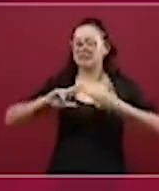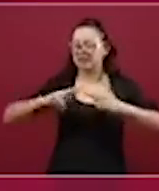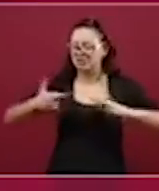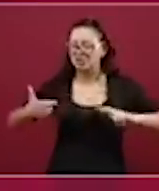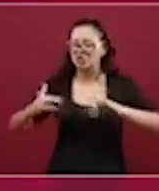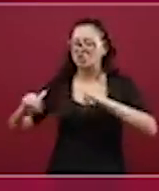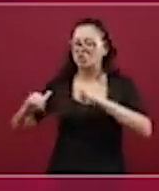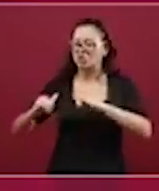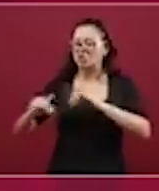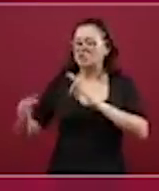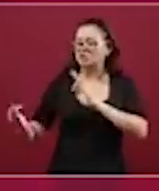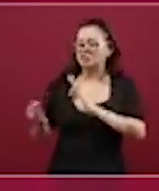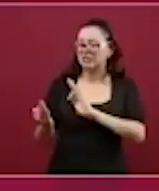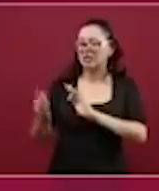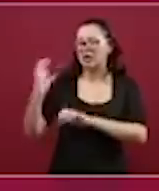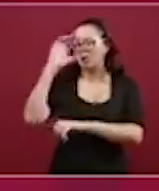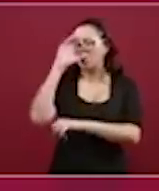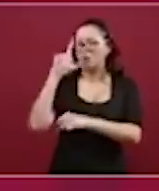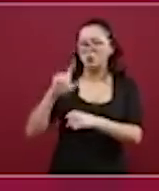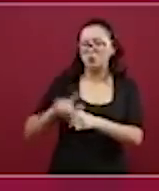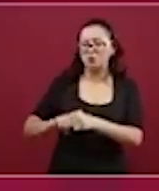geopolíticas, culturales,